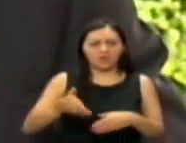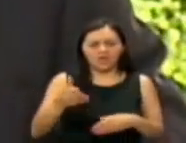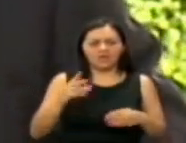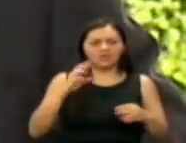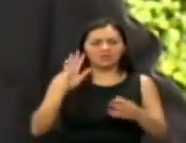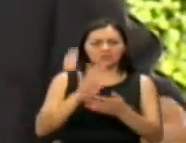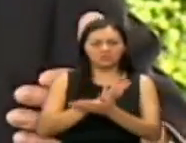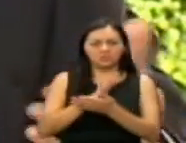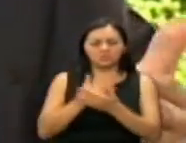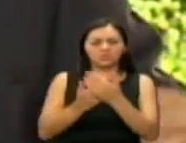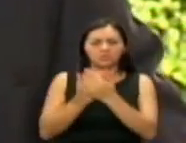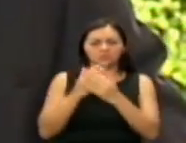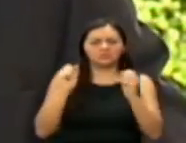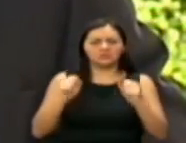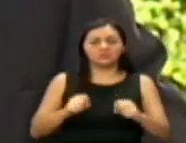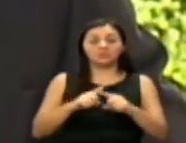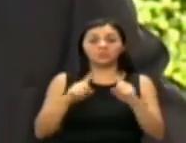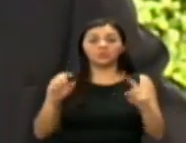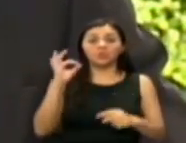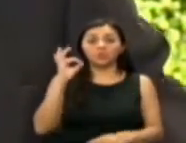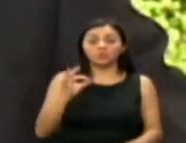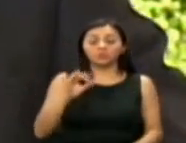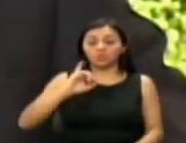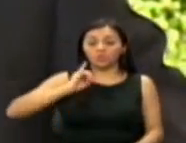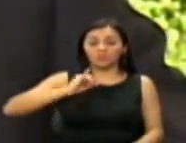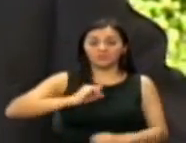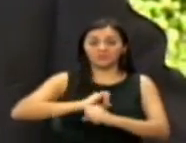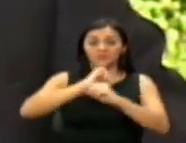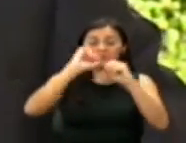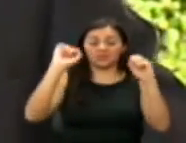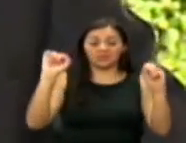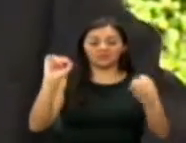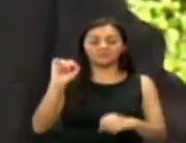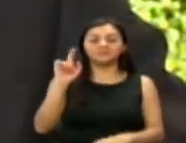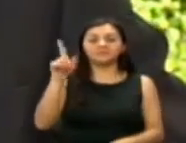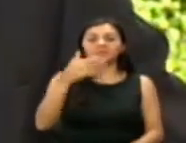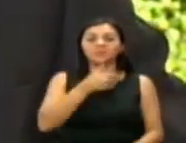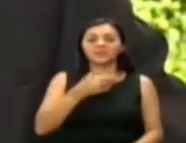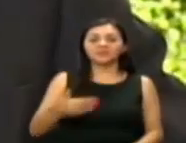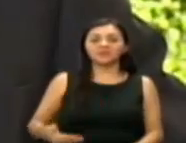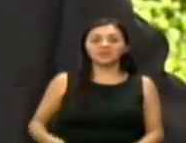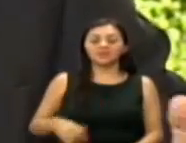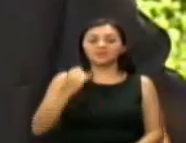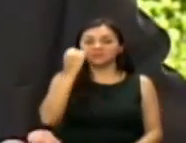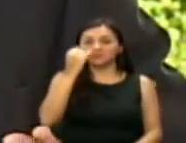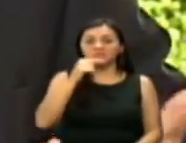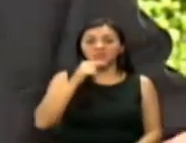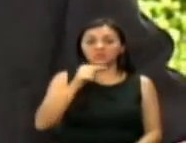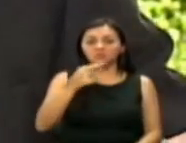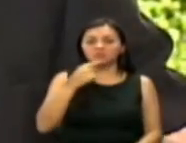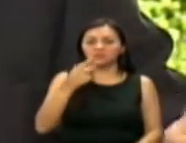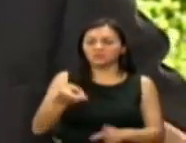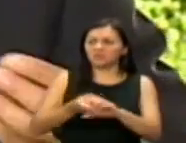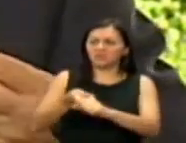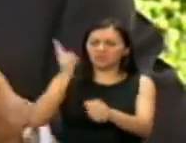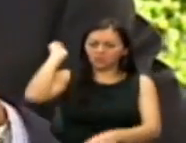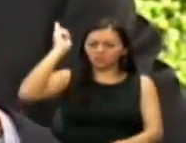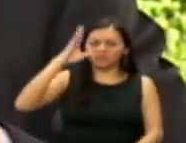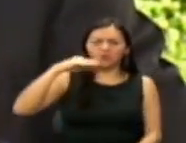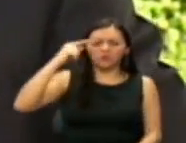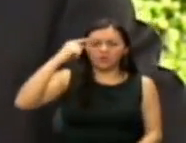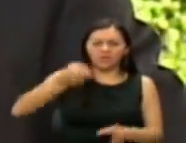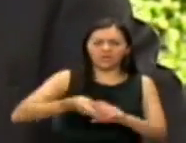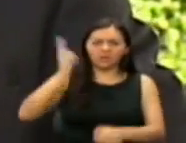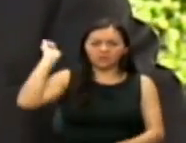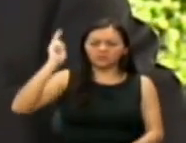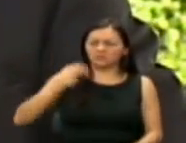milenio, etcétera. Pero el jueves de mañana, el presidente de la Corrunari pidiendo la renuncia del presidente. O sea, ¿qué se creen? Entonces, no es que están